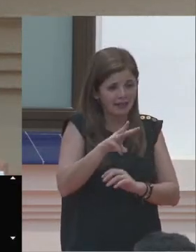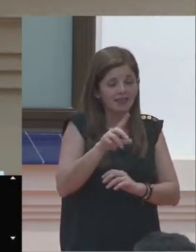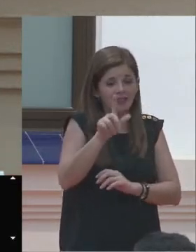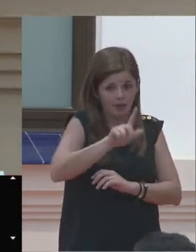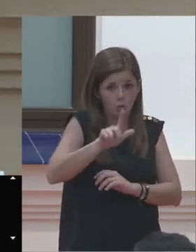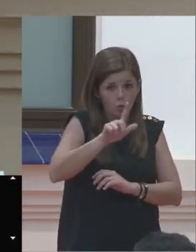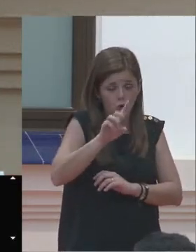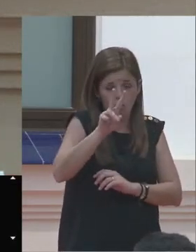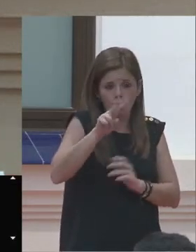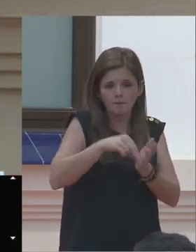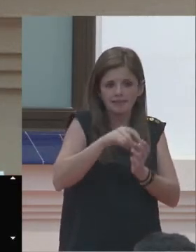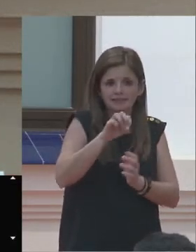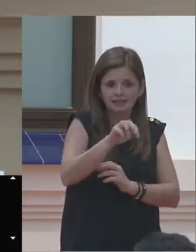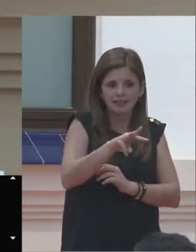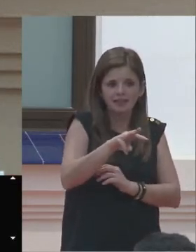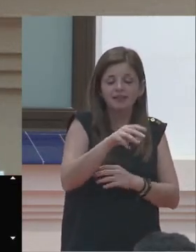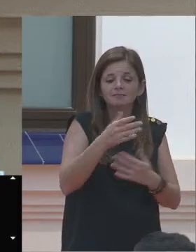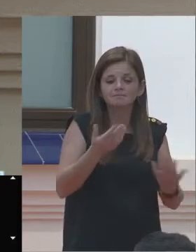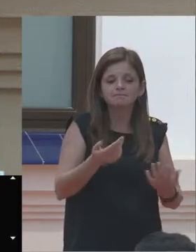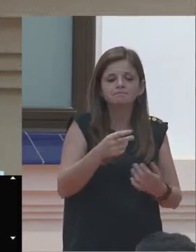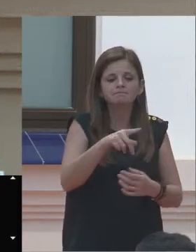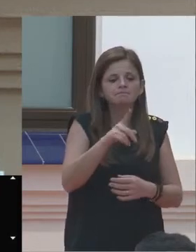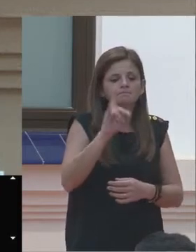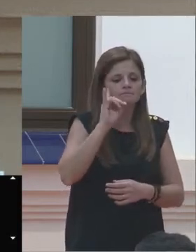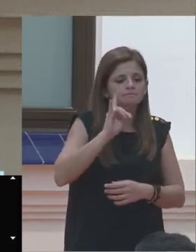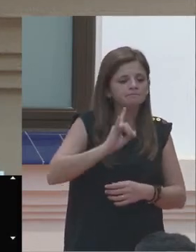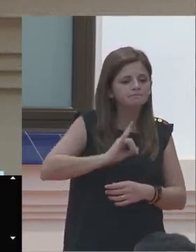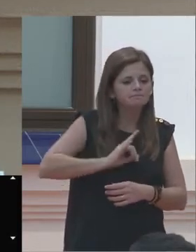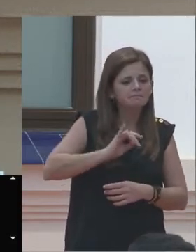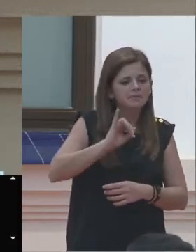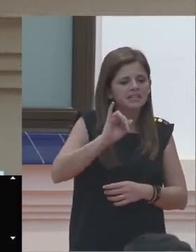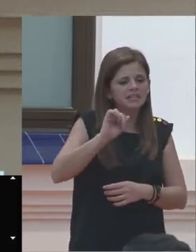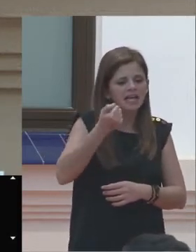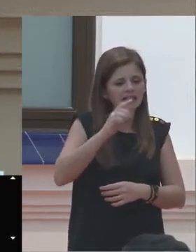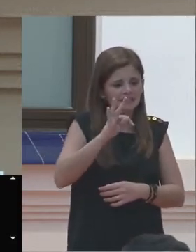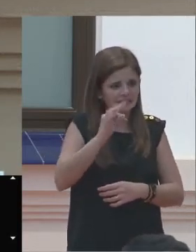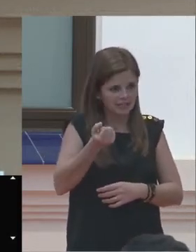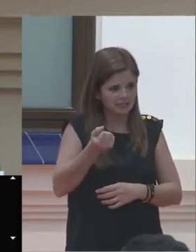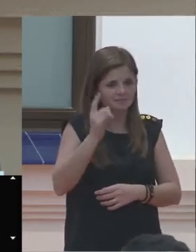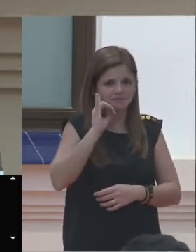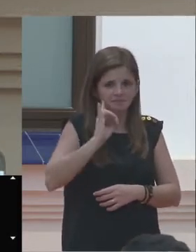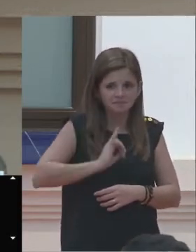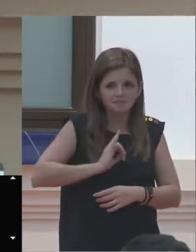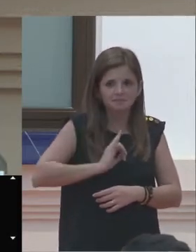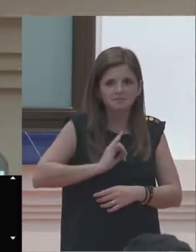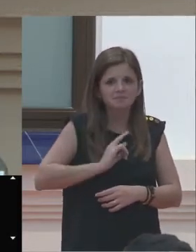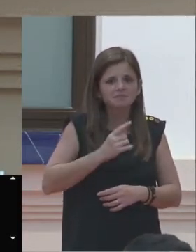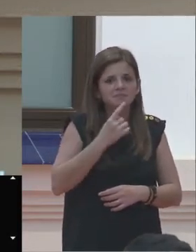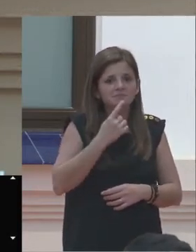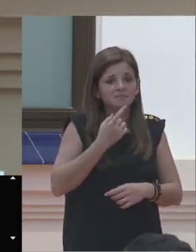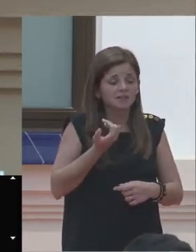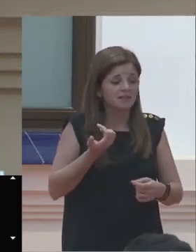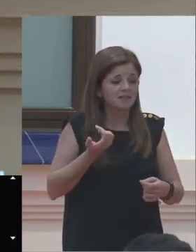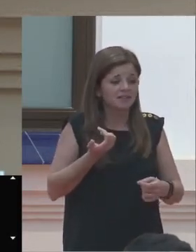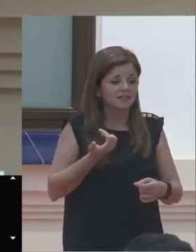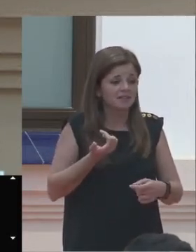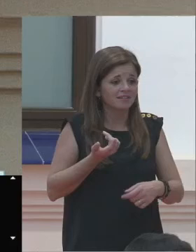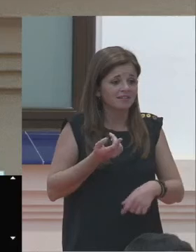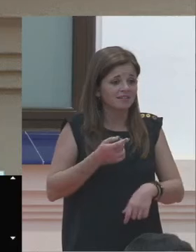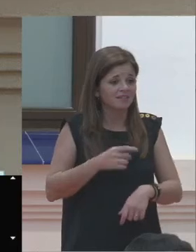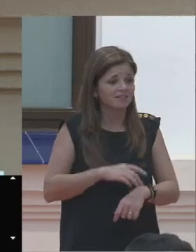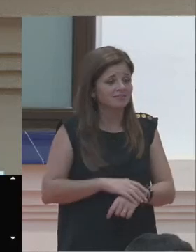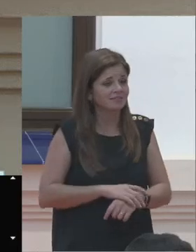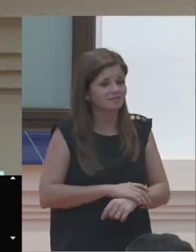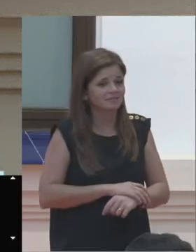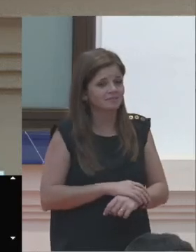Bueno, pues recibimos una llamada de IATA al cabo de no sé, una hora que lo habíamos anunciado,